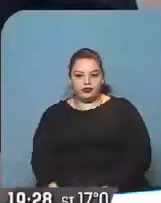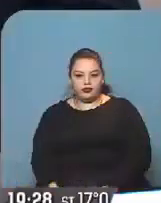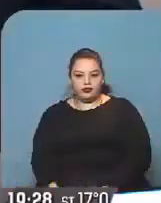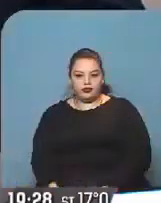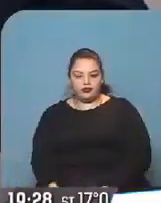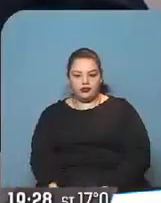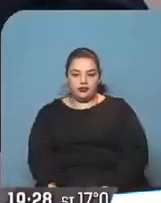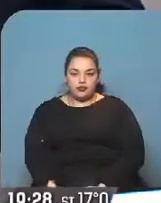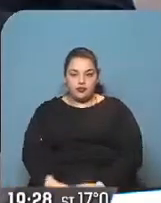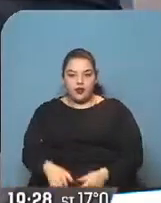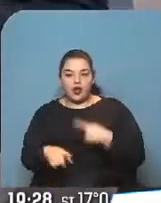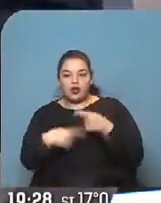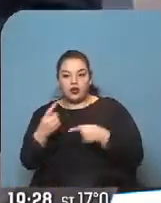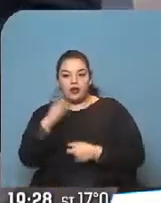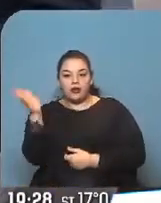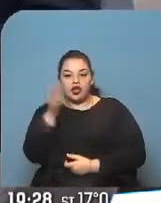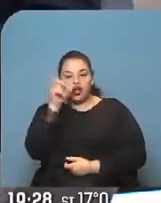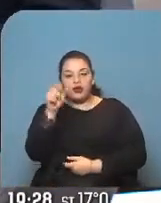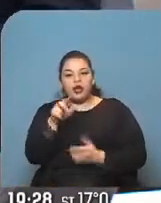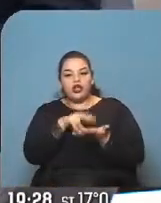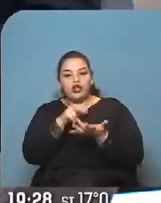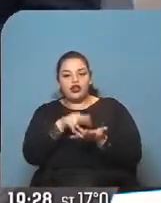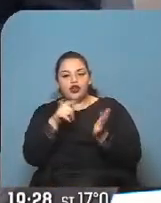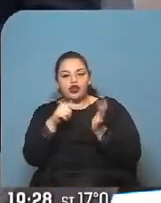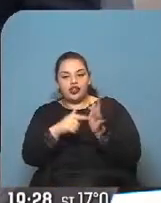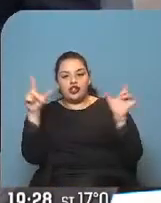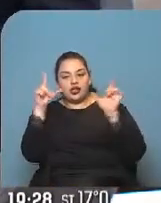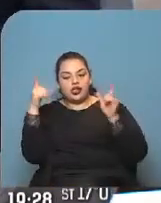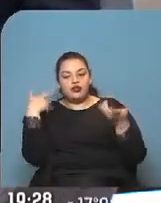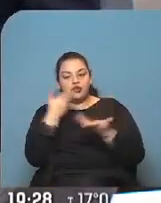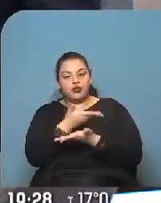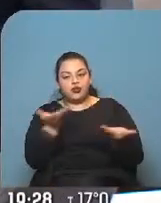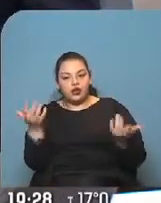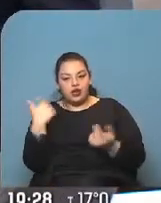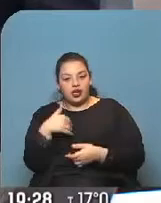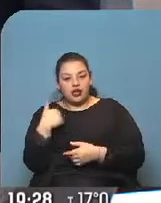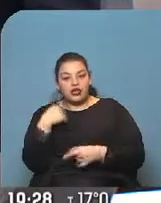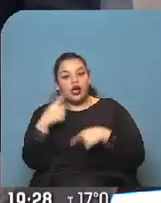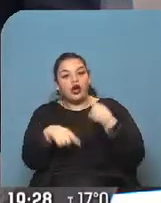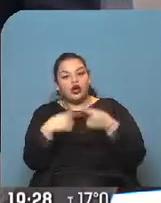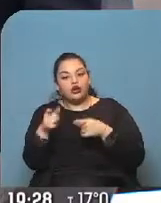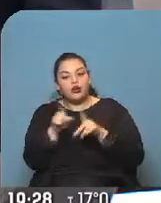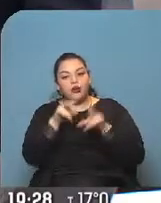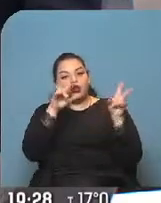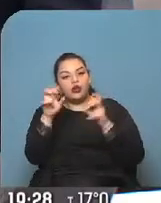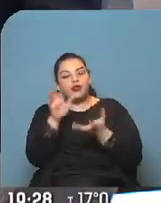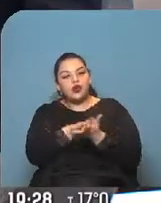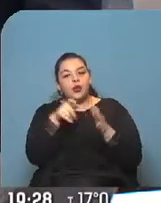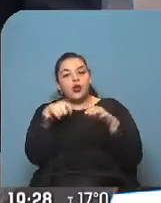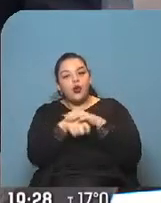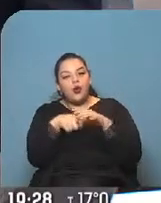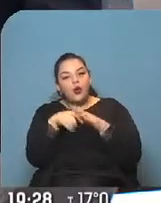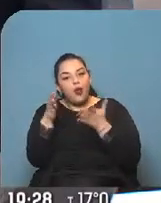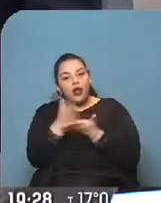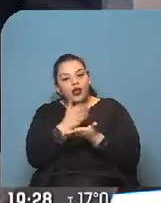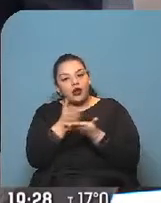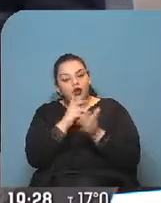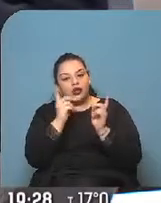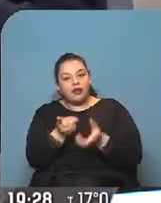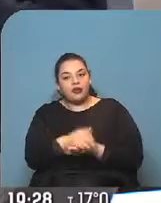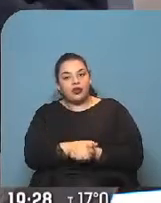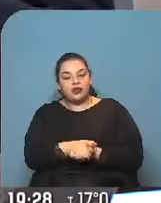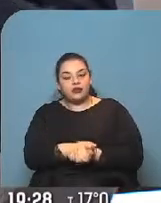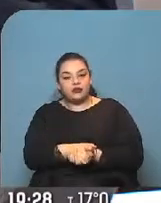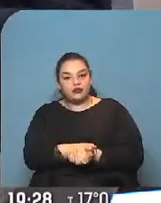continuamos para todo el país con el noticiero central de la televisión pública argentina seguimos con este tema de los jugarnos de las coimas esta megacausa que